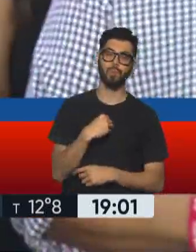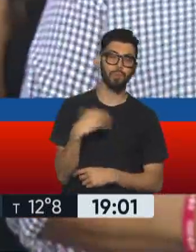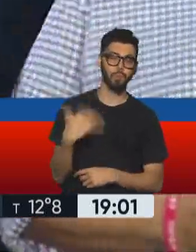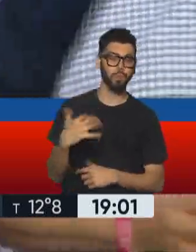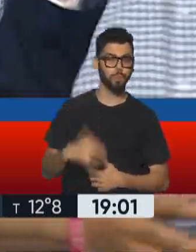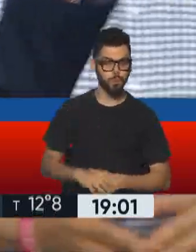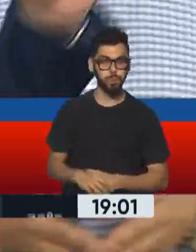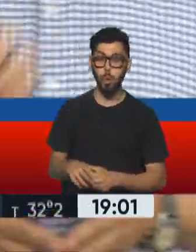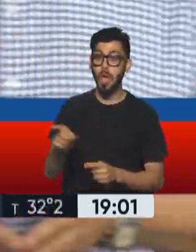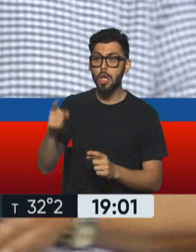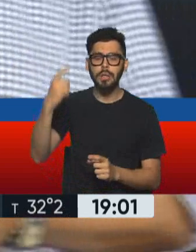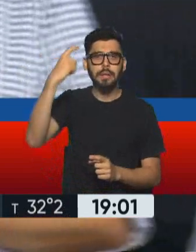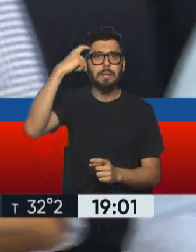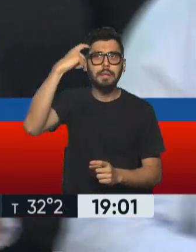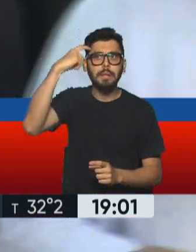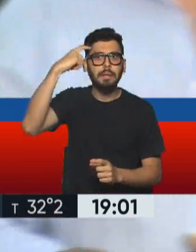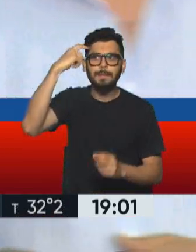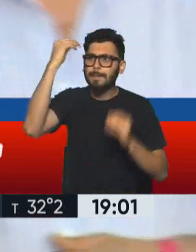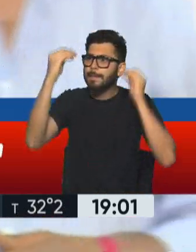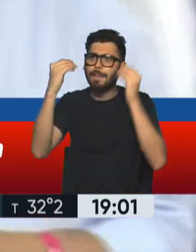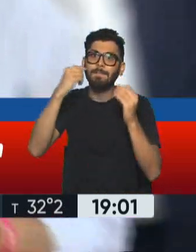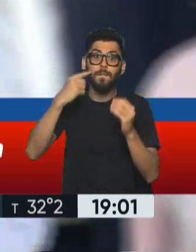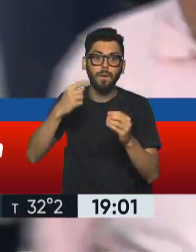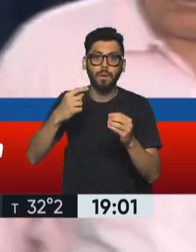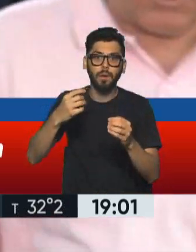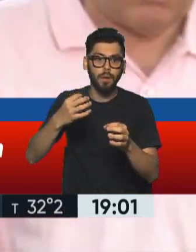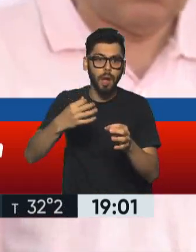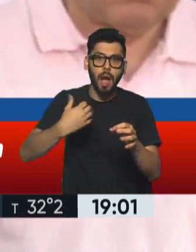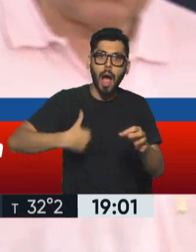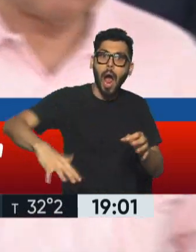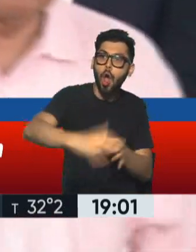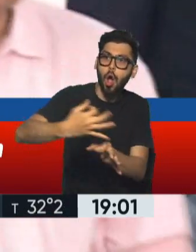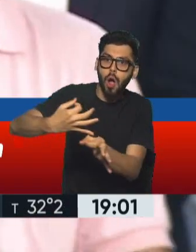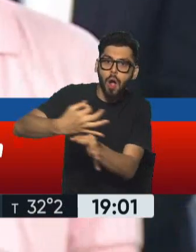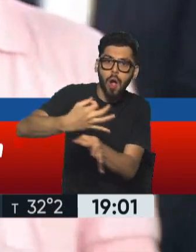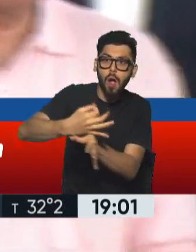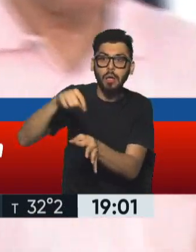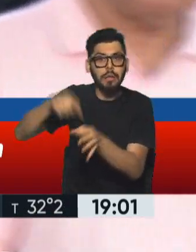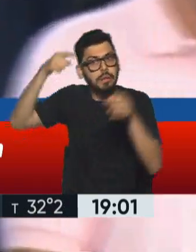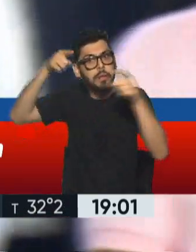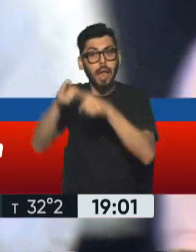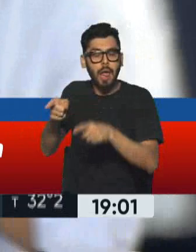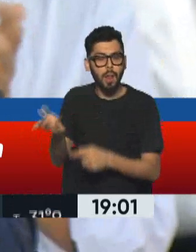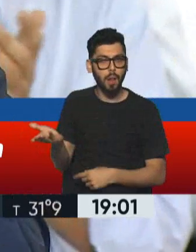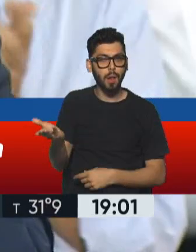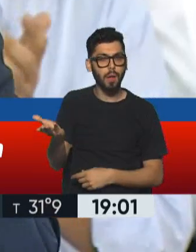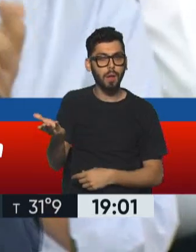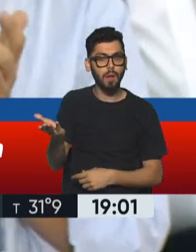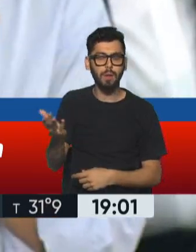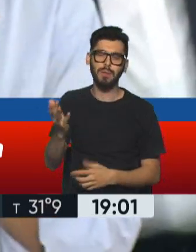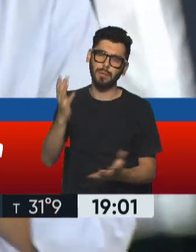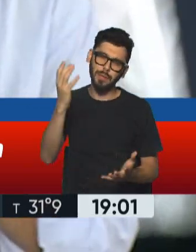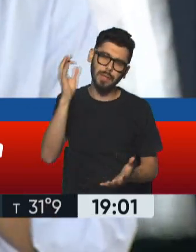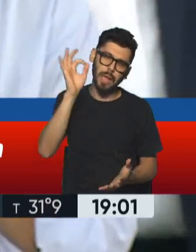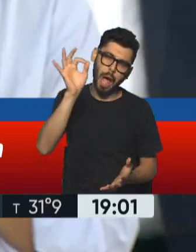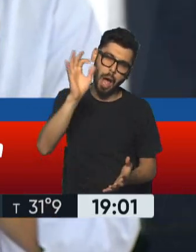verdad viven preocupados por la educación de los argentinos y de las argentinas, porque todos tenemos que saber que el desarrollo